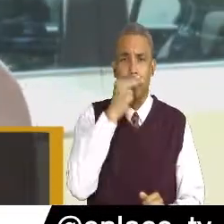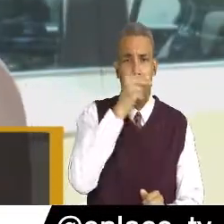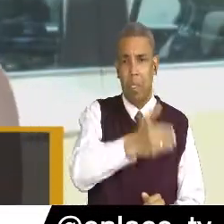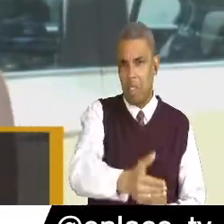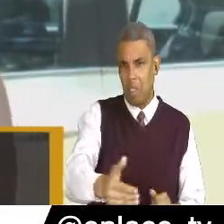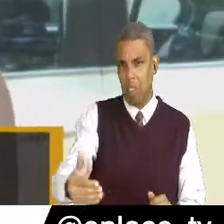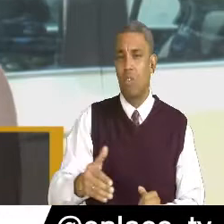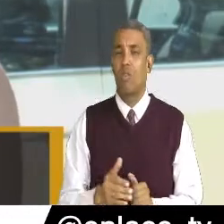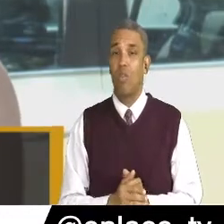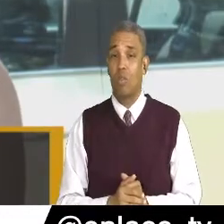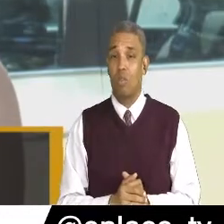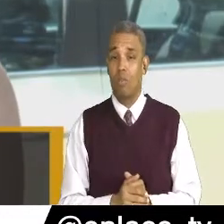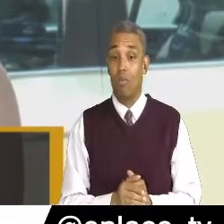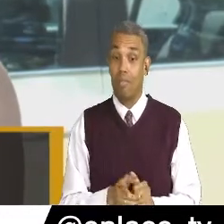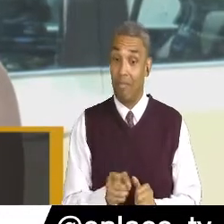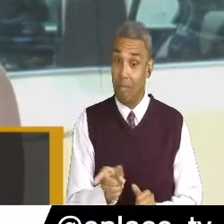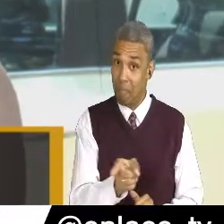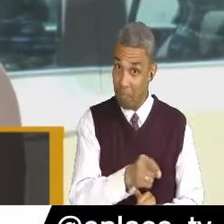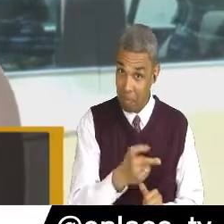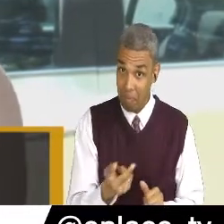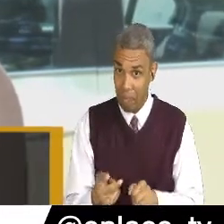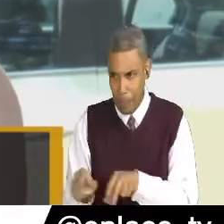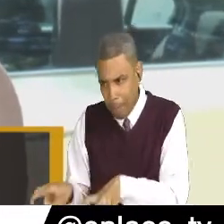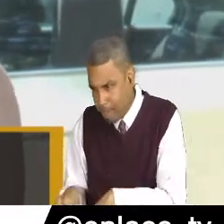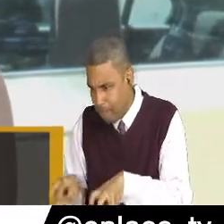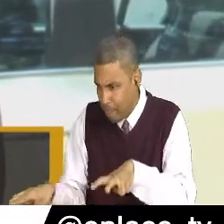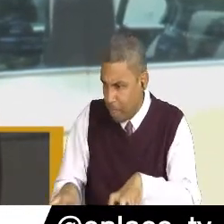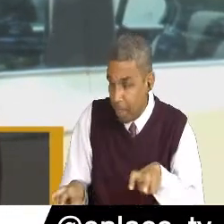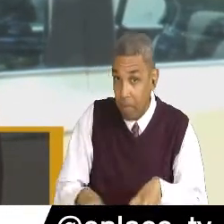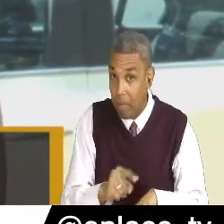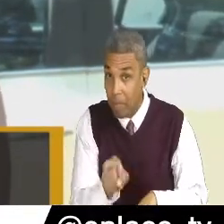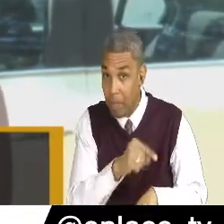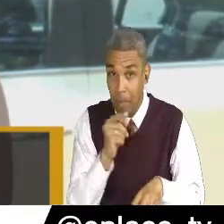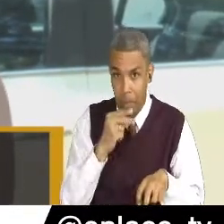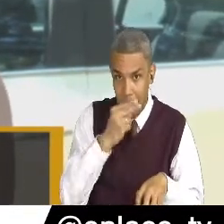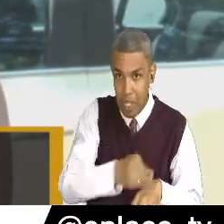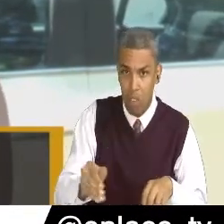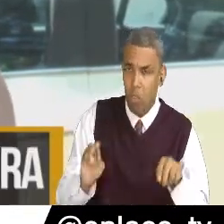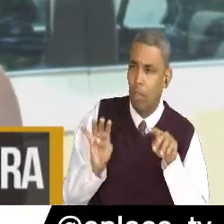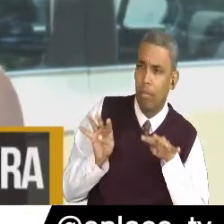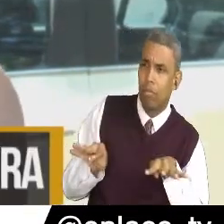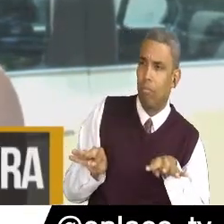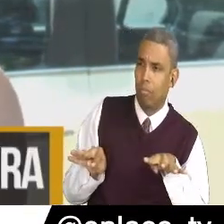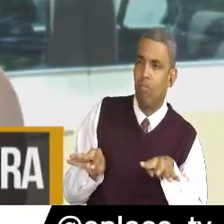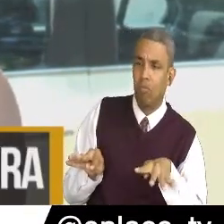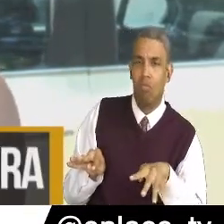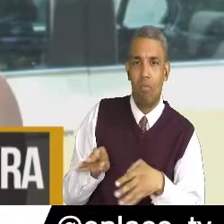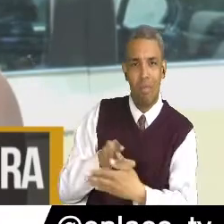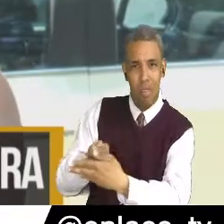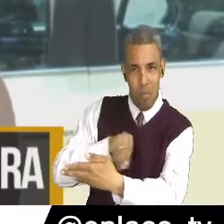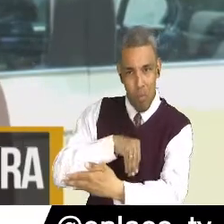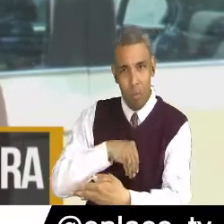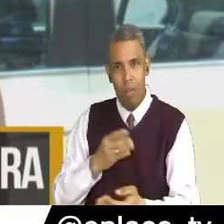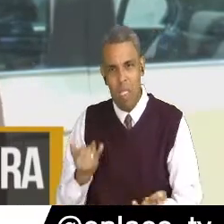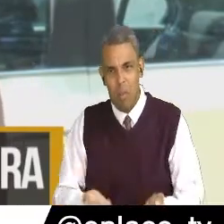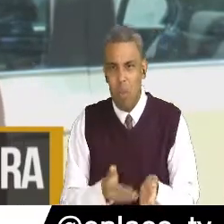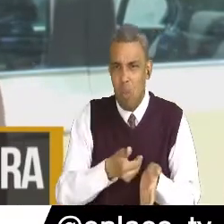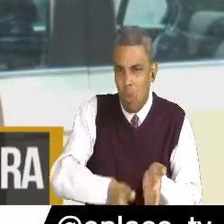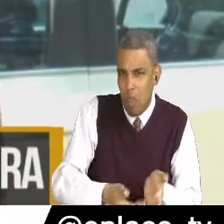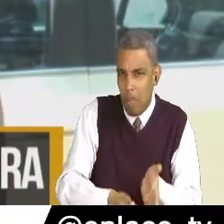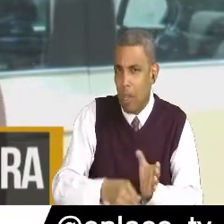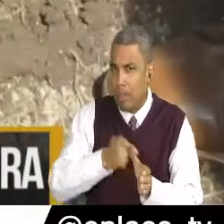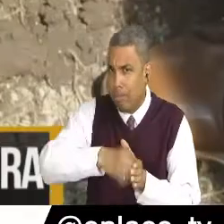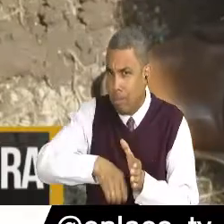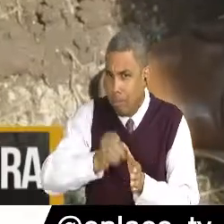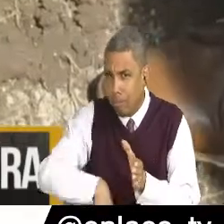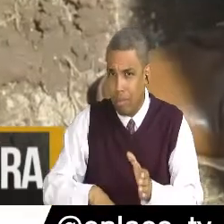para que ellos vean cómo, para que cuiden el medio ambiente, sí, y que todos los desechos que haya por ahí, ellos no los